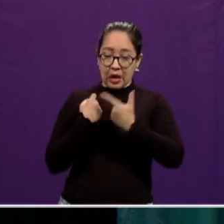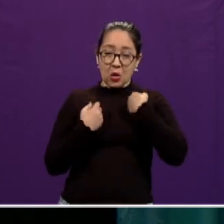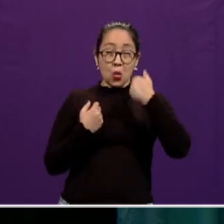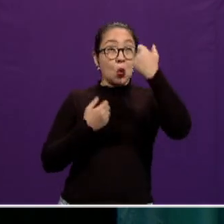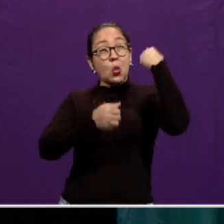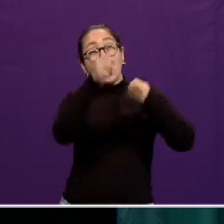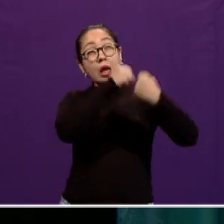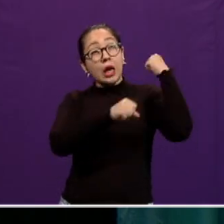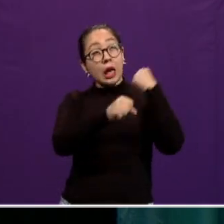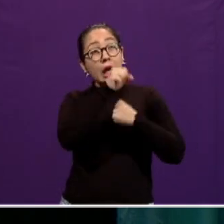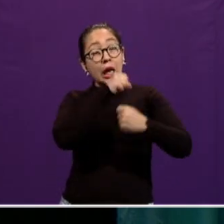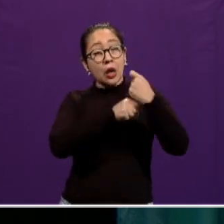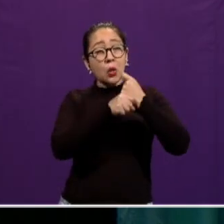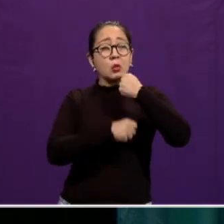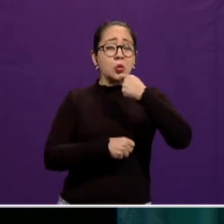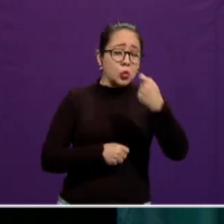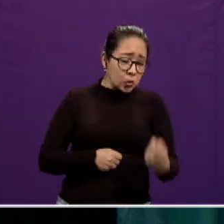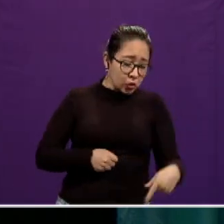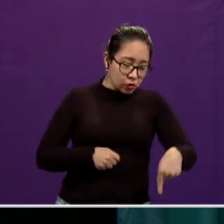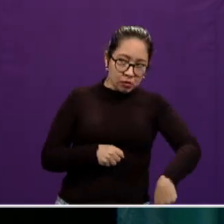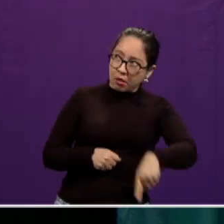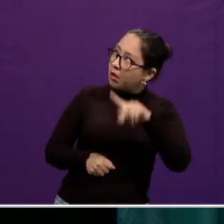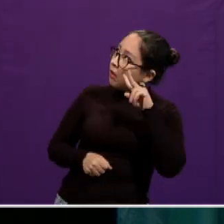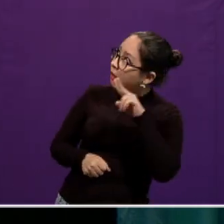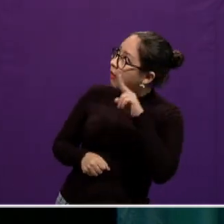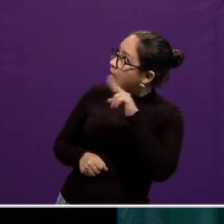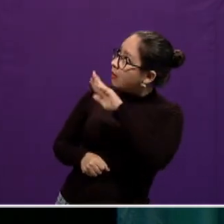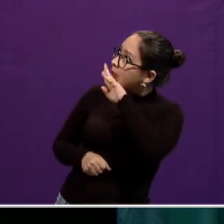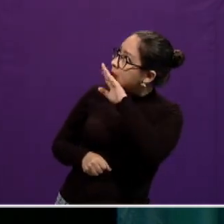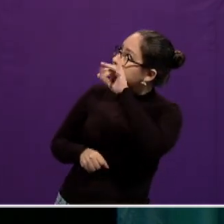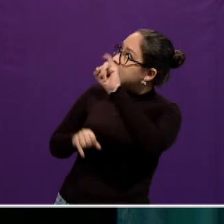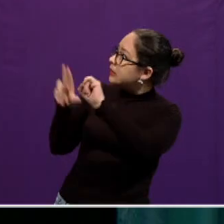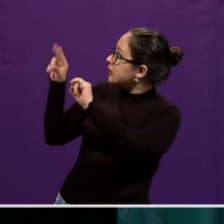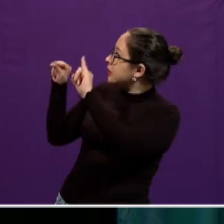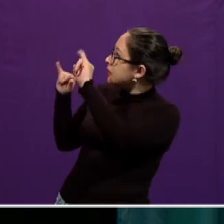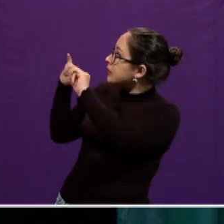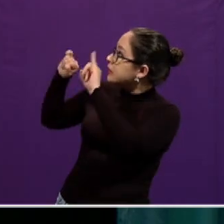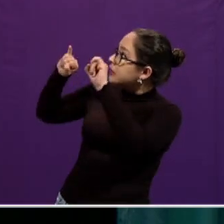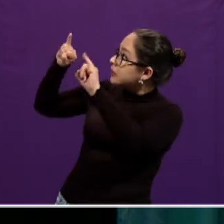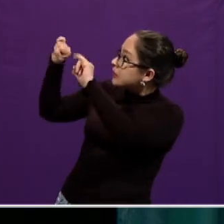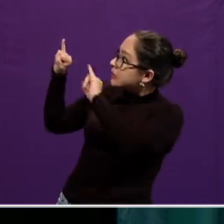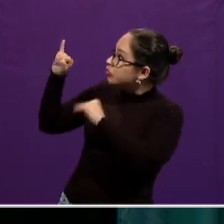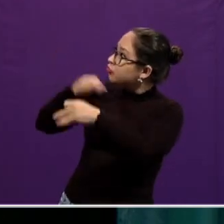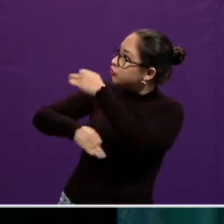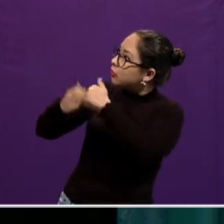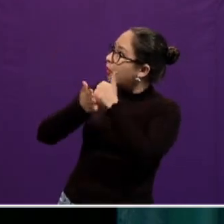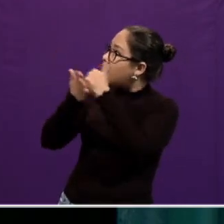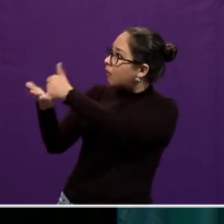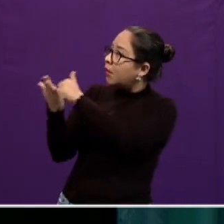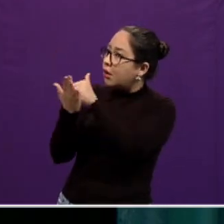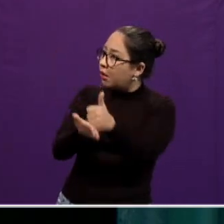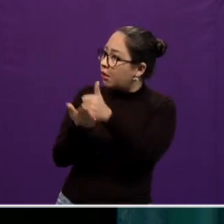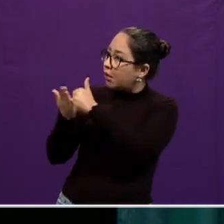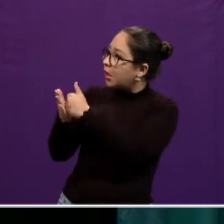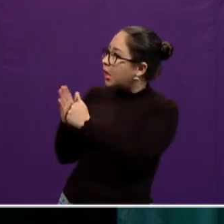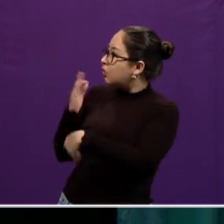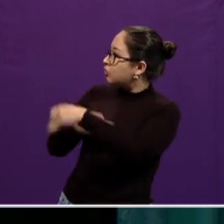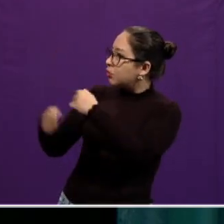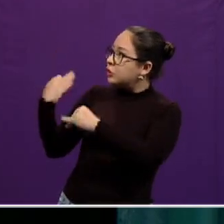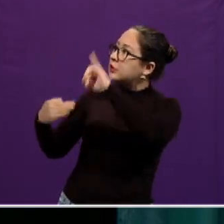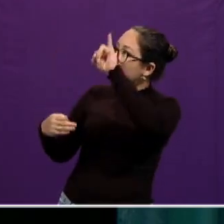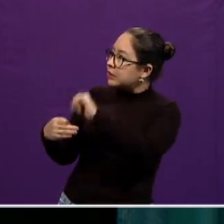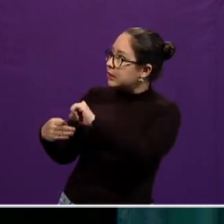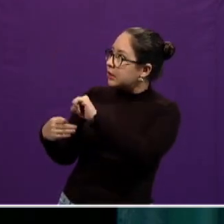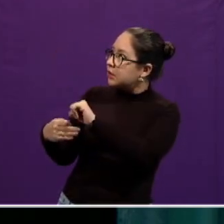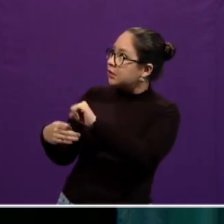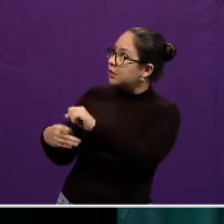aprendo que veo a mi mamá que dice que sí a todo, que ayuda a todo el mundo, que trabaja para todo el mundo y que a nada dice que no.